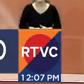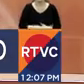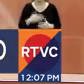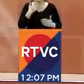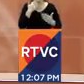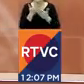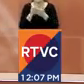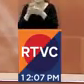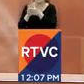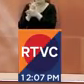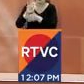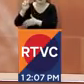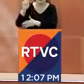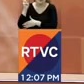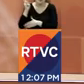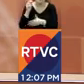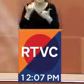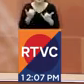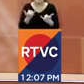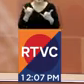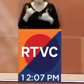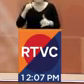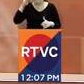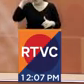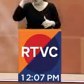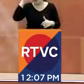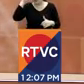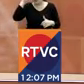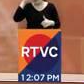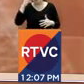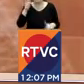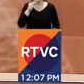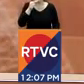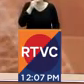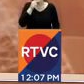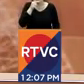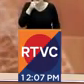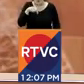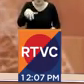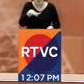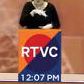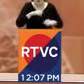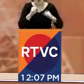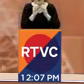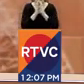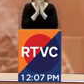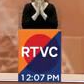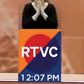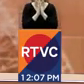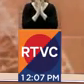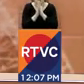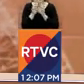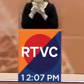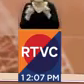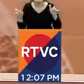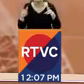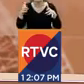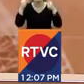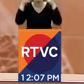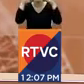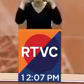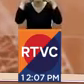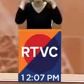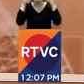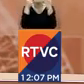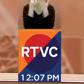la Fiscalía. Y mucha atención que a esta hora la policía de Teusaquillo, centro de Bogotá, reclusos están protestando porque según ellos no